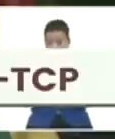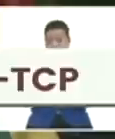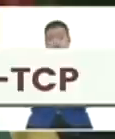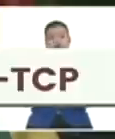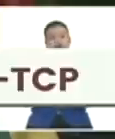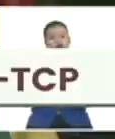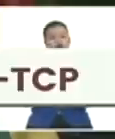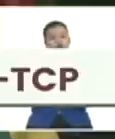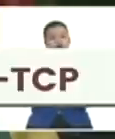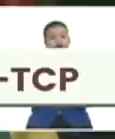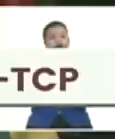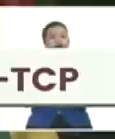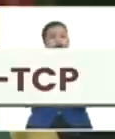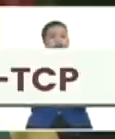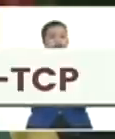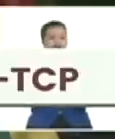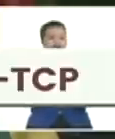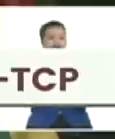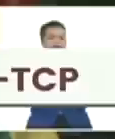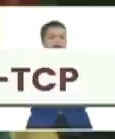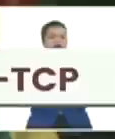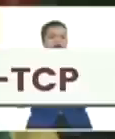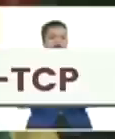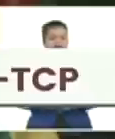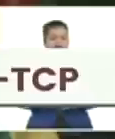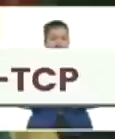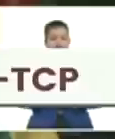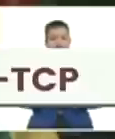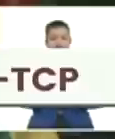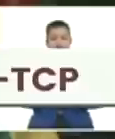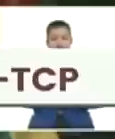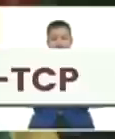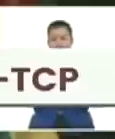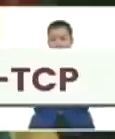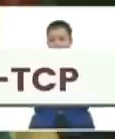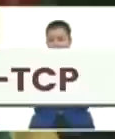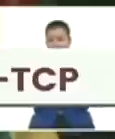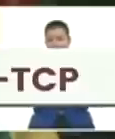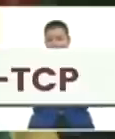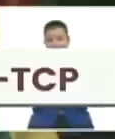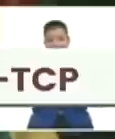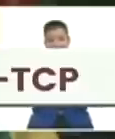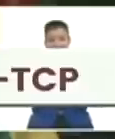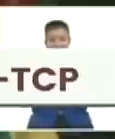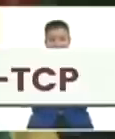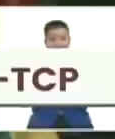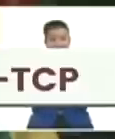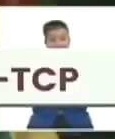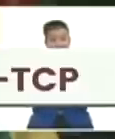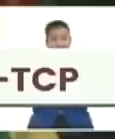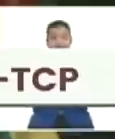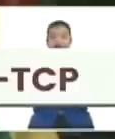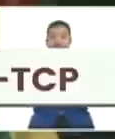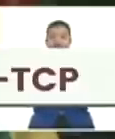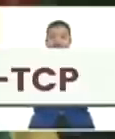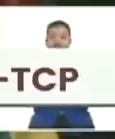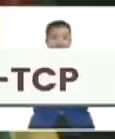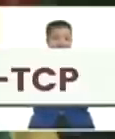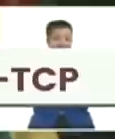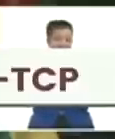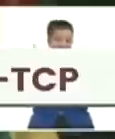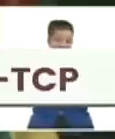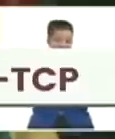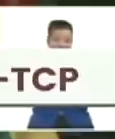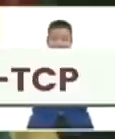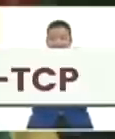pandemia del COVID-19, agravada por la insensibilidad de un sistema internacional subordinado a los intereses de